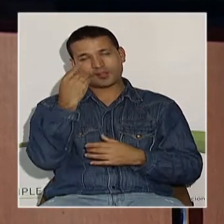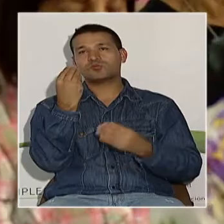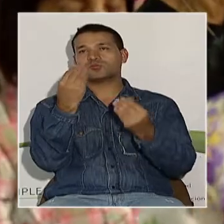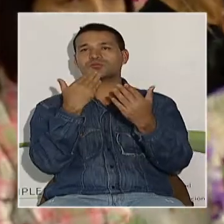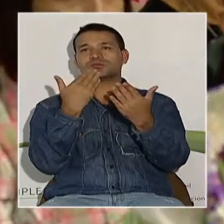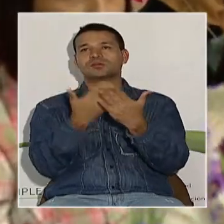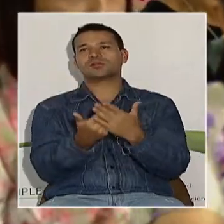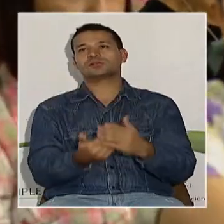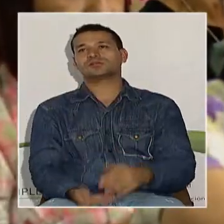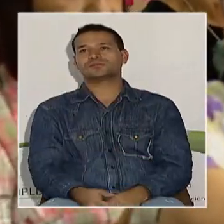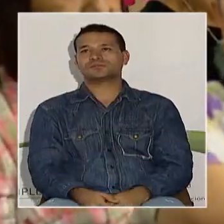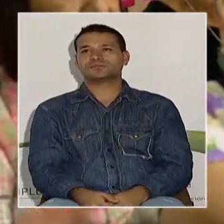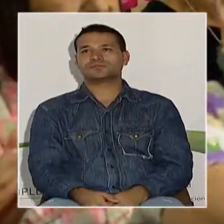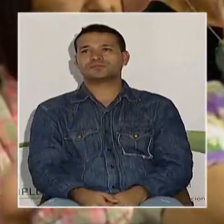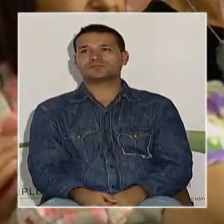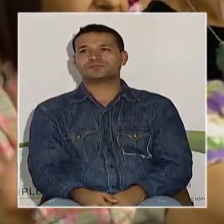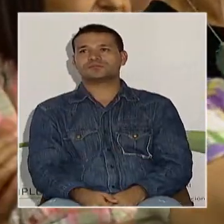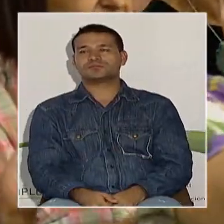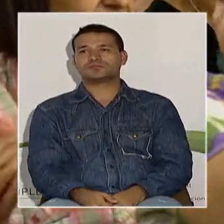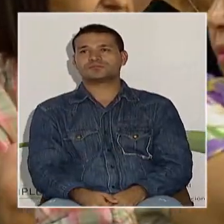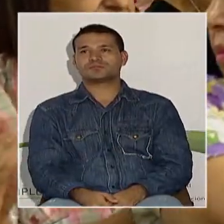gracias.